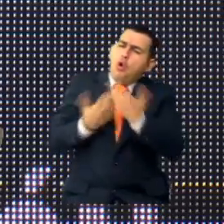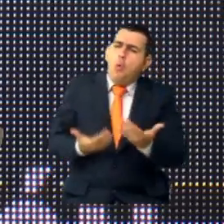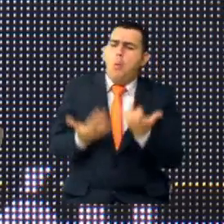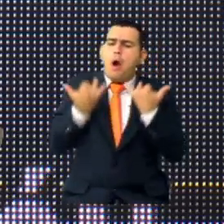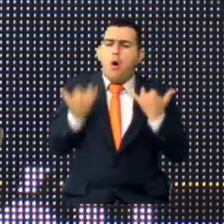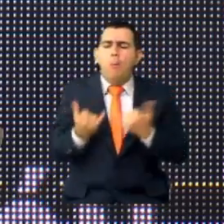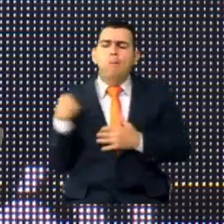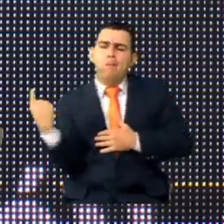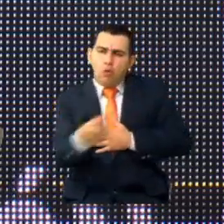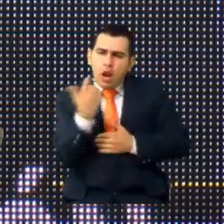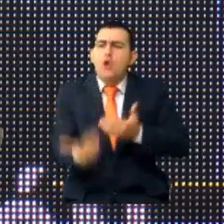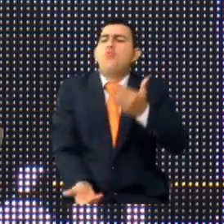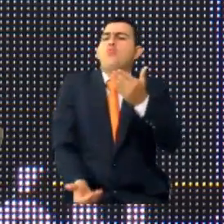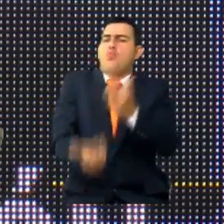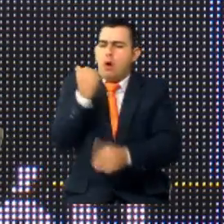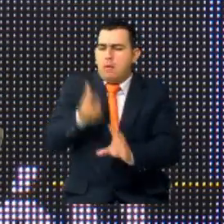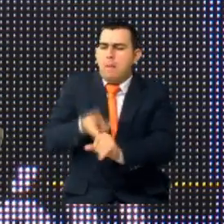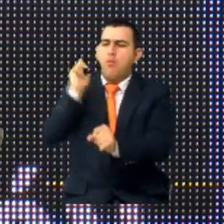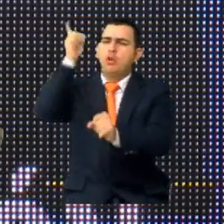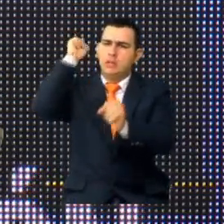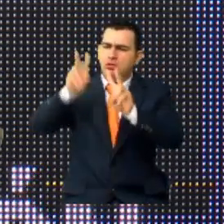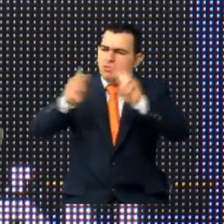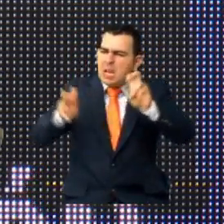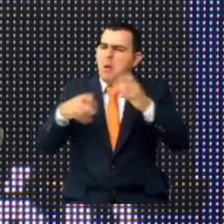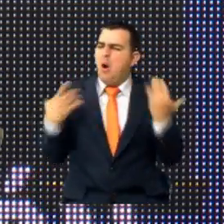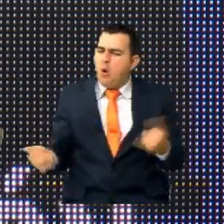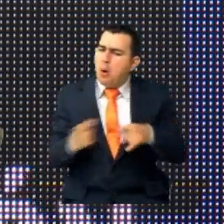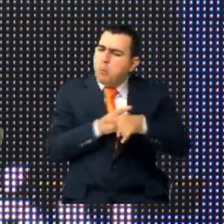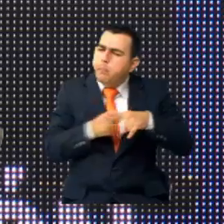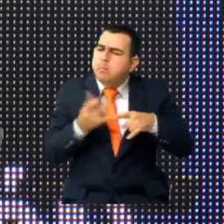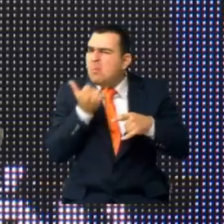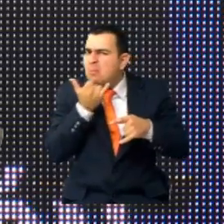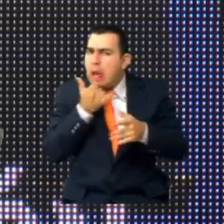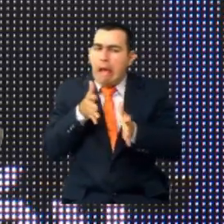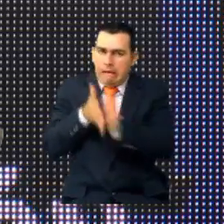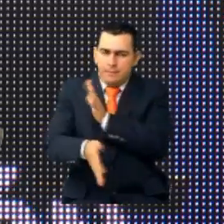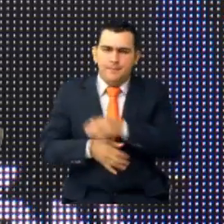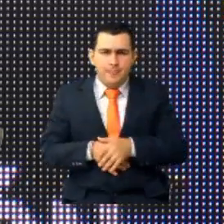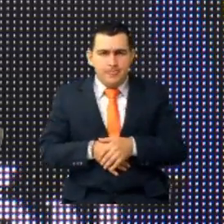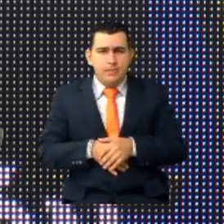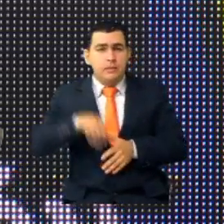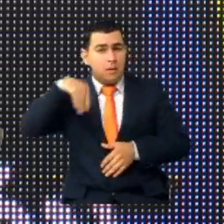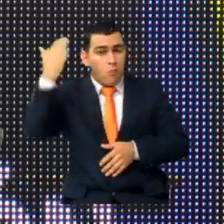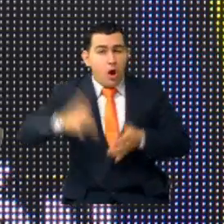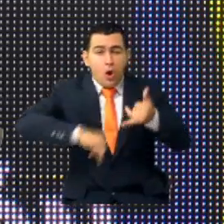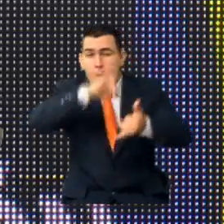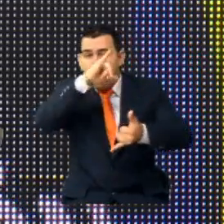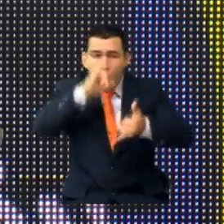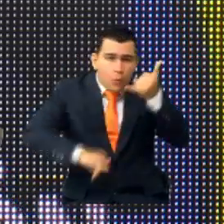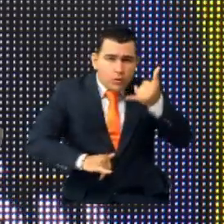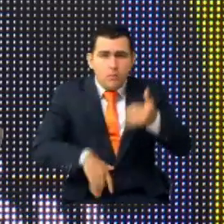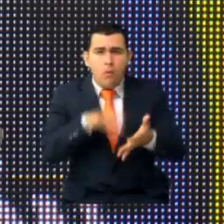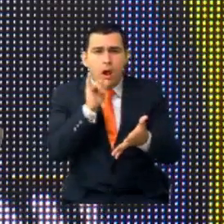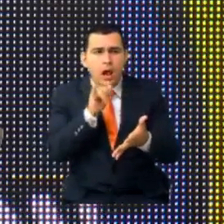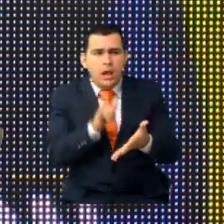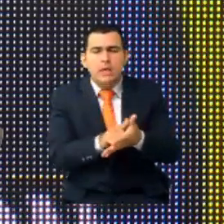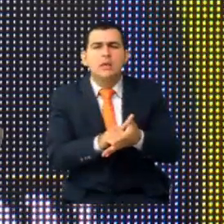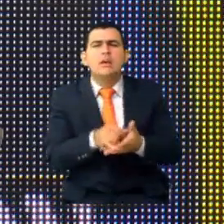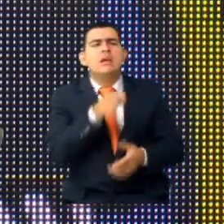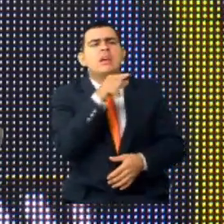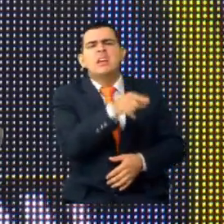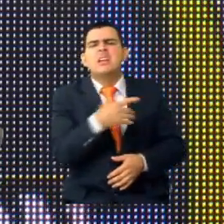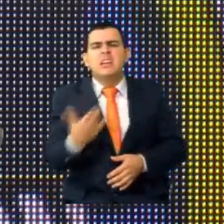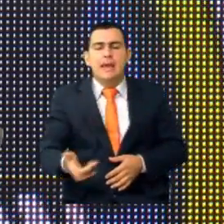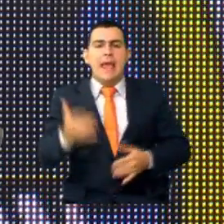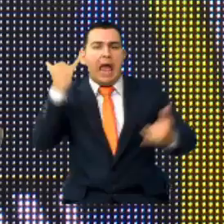y de actualidad de las diferentes campañas a la alcaldía municipal. Un último momento se tendrá, que es el momento denominado debate